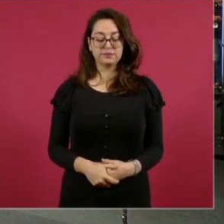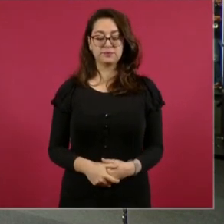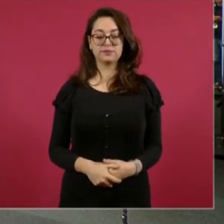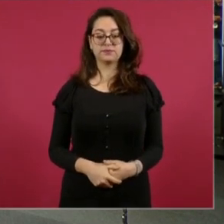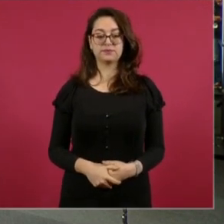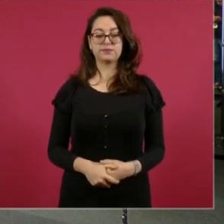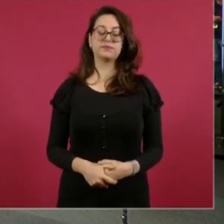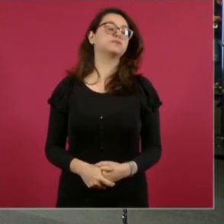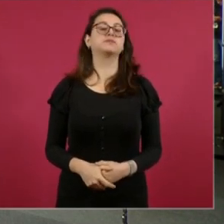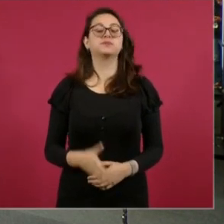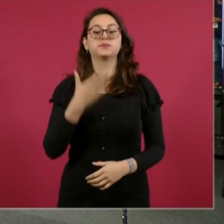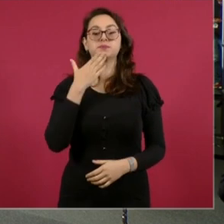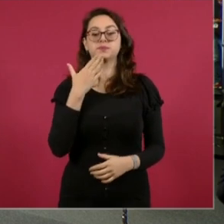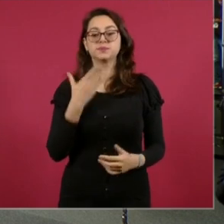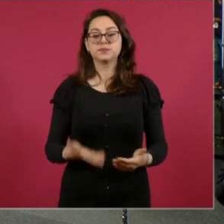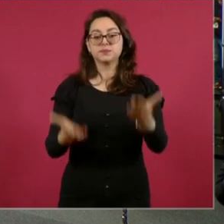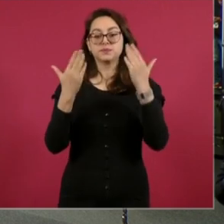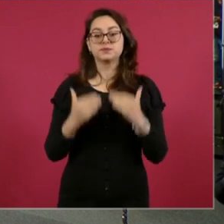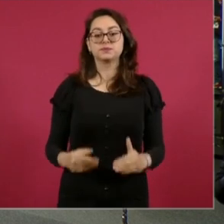Muy bien, pues vamos.